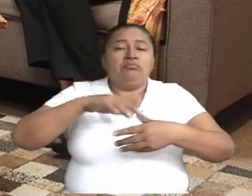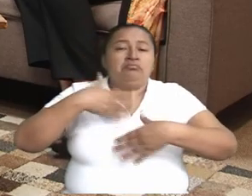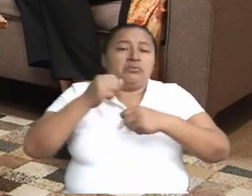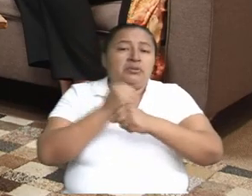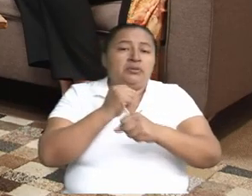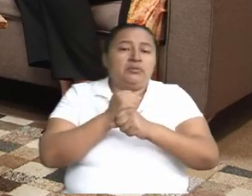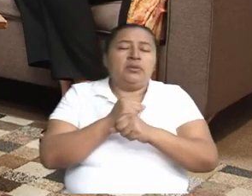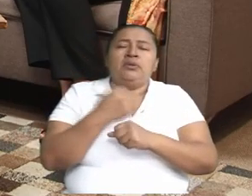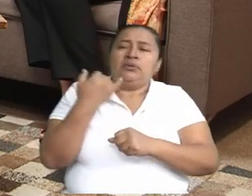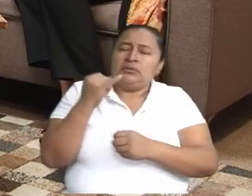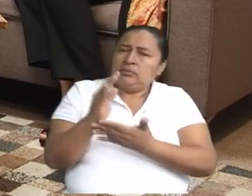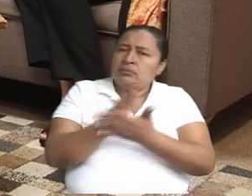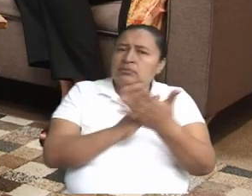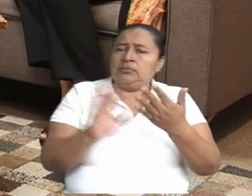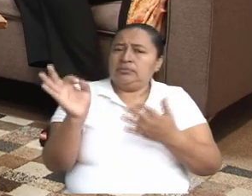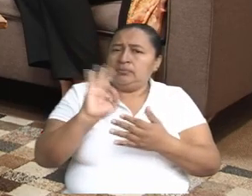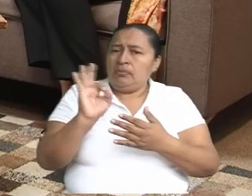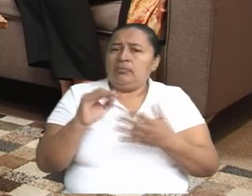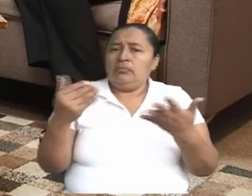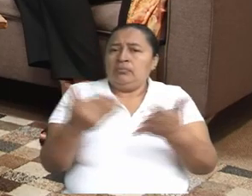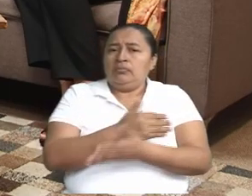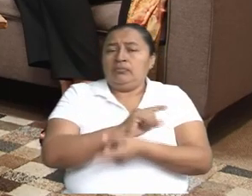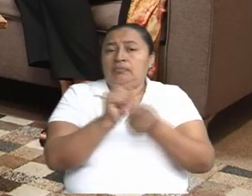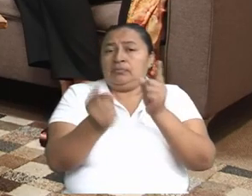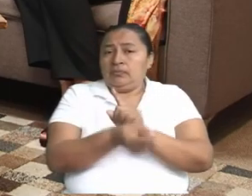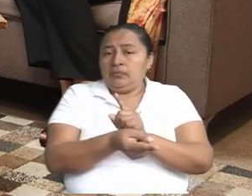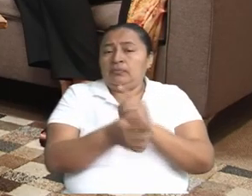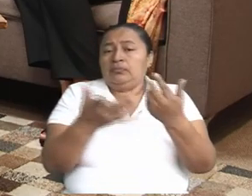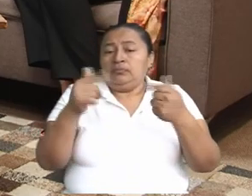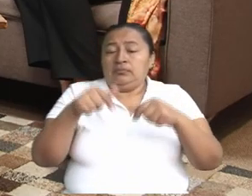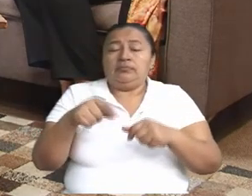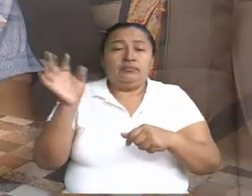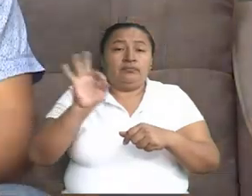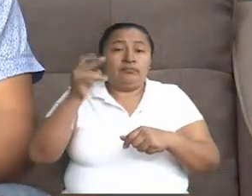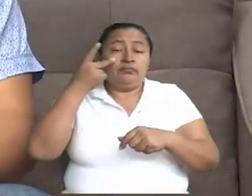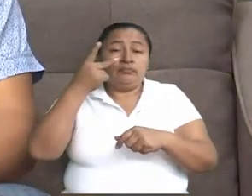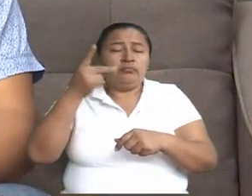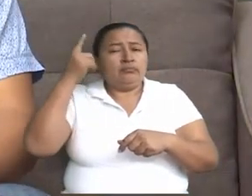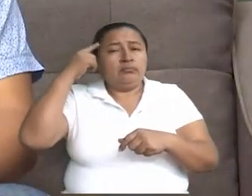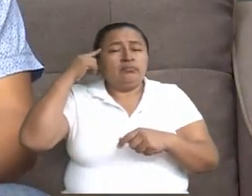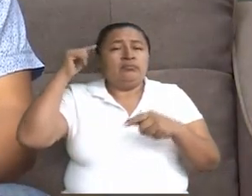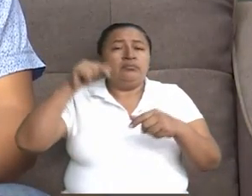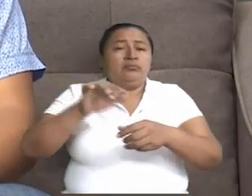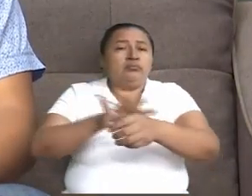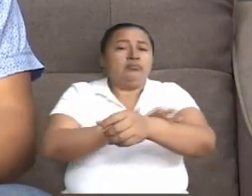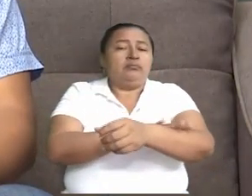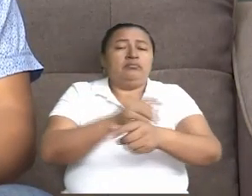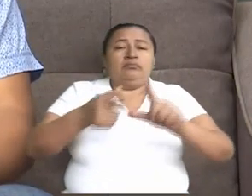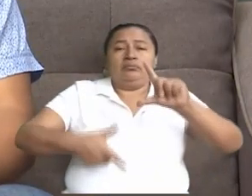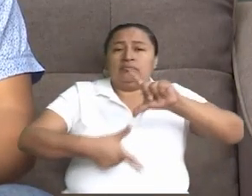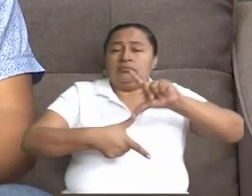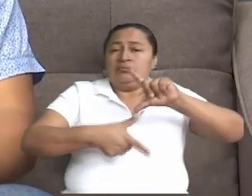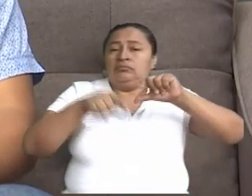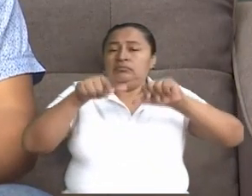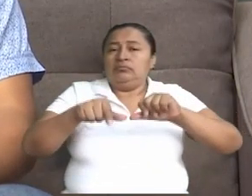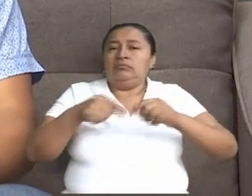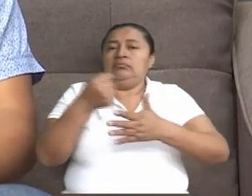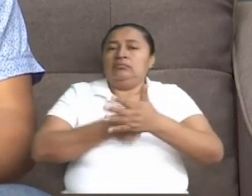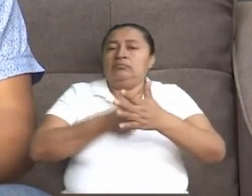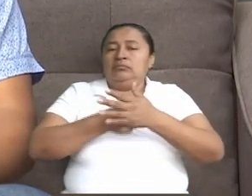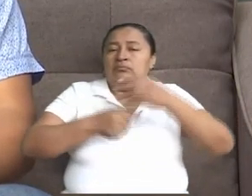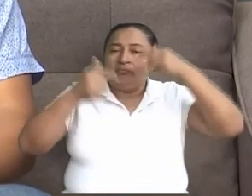y de cierta manera nuevos cambios, ¿no? Y dentro de esa perspectiva le pregunto, ese sentido latinoamericanista defendido